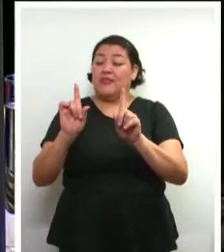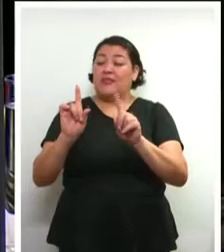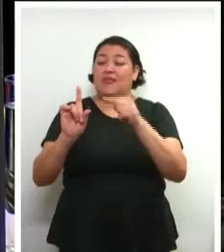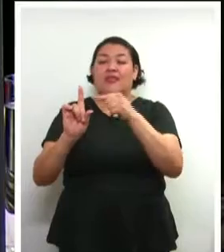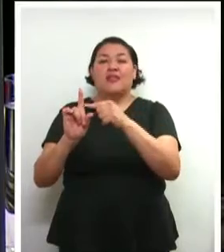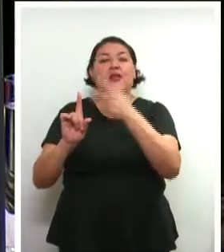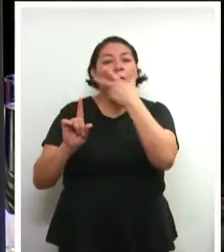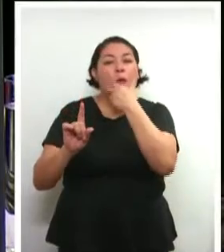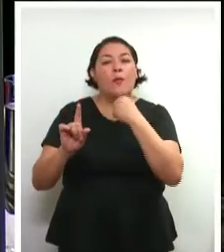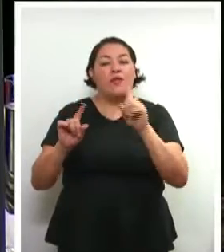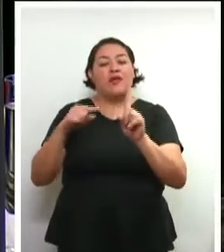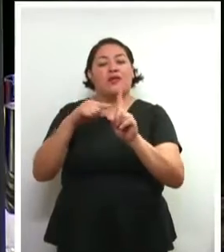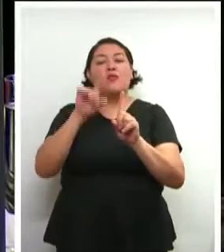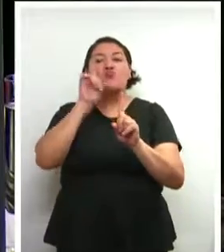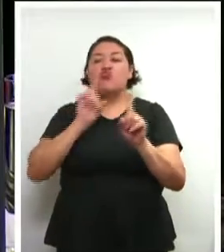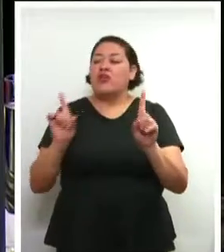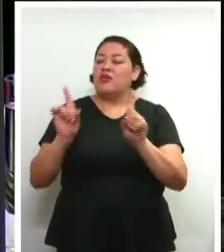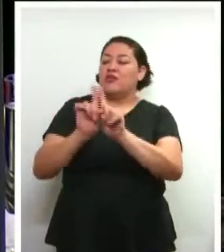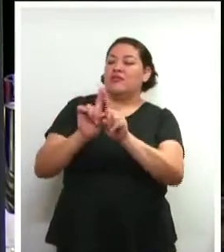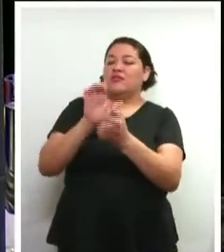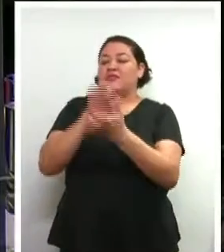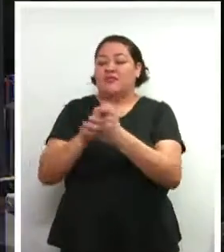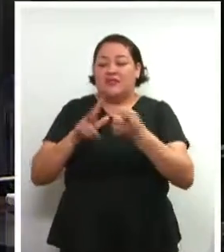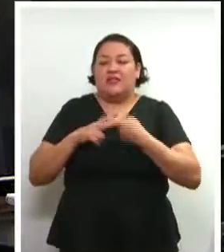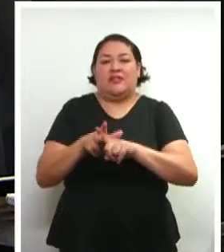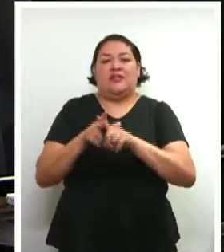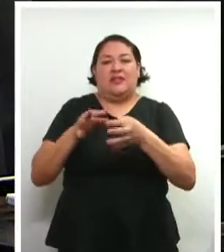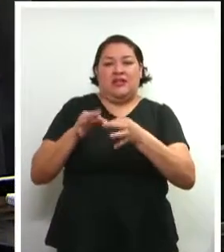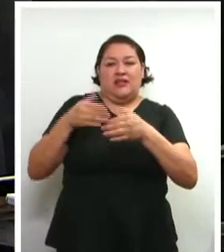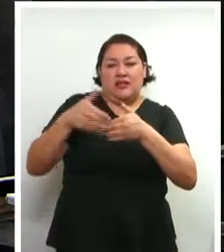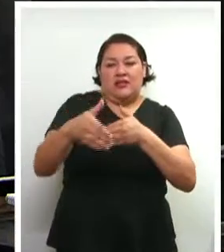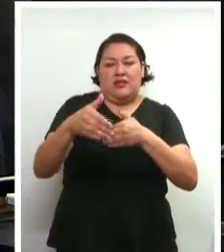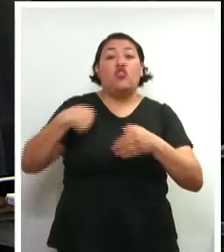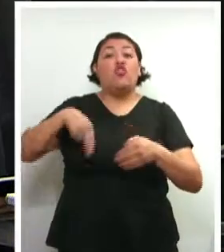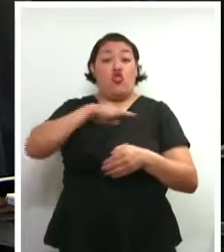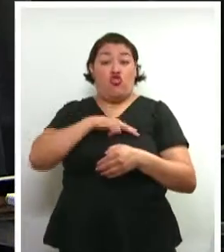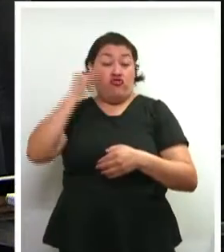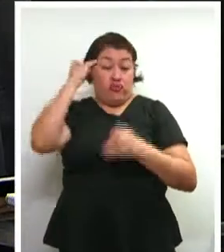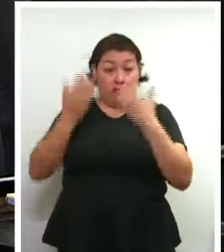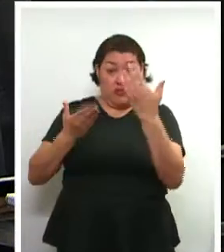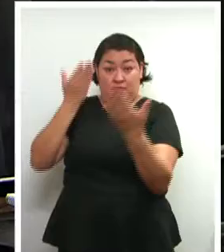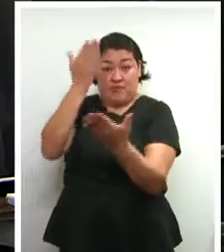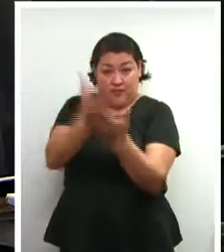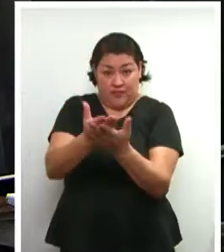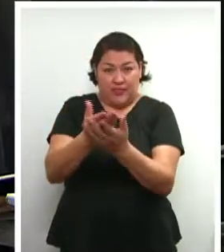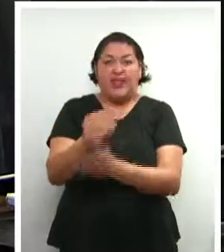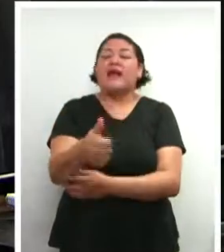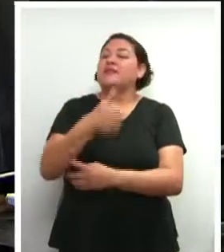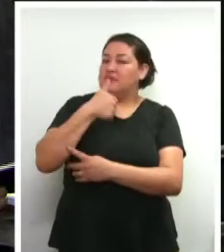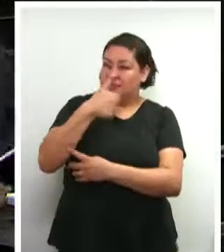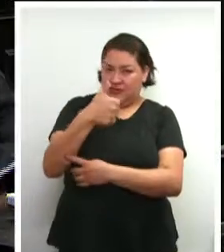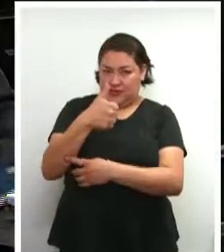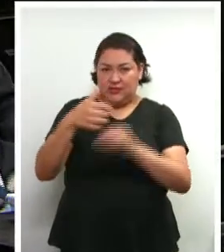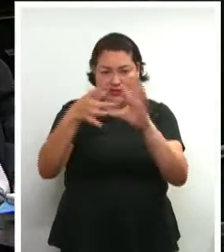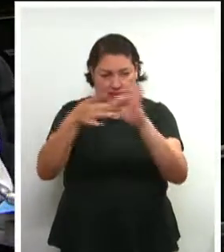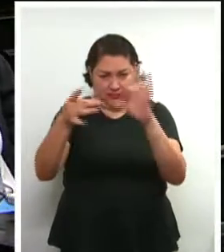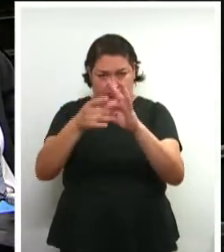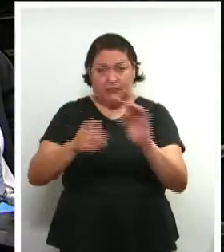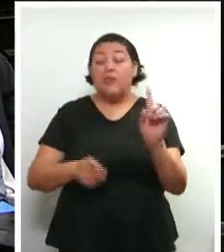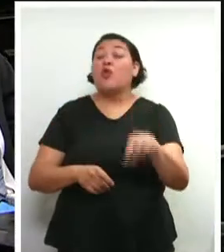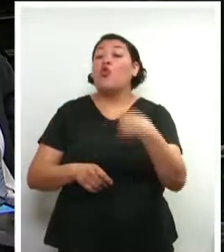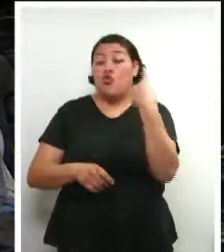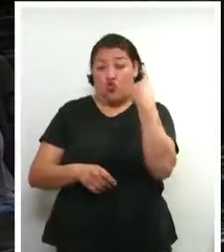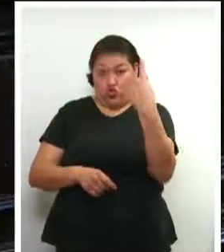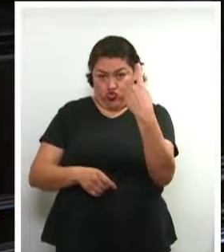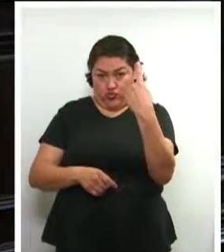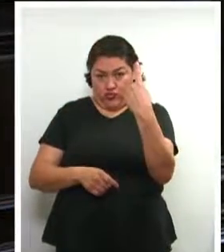un hombre y una mujer. Es por eso que en Encuentro Social proponemos 6 puntos fundamentales. Número 1, que